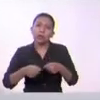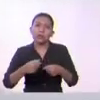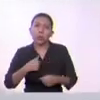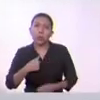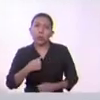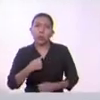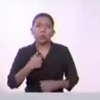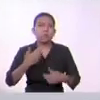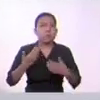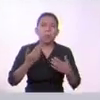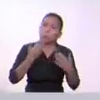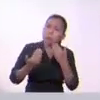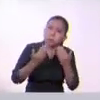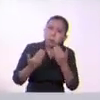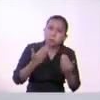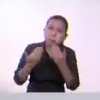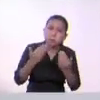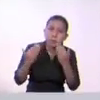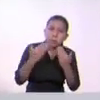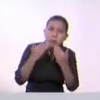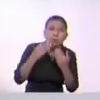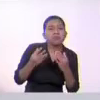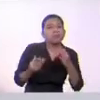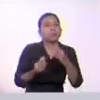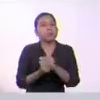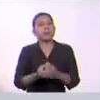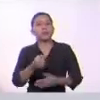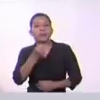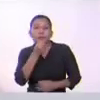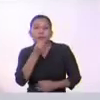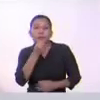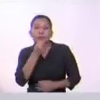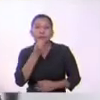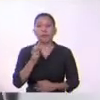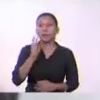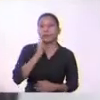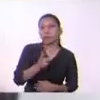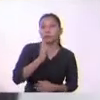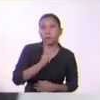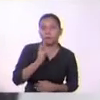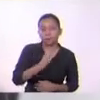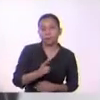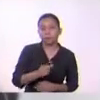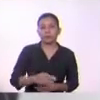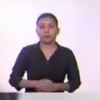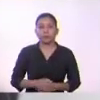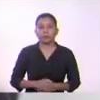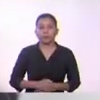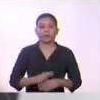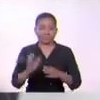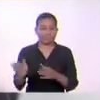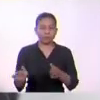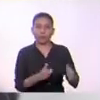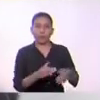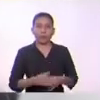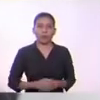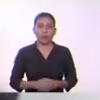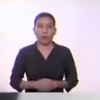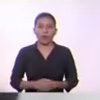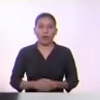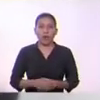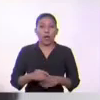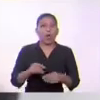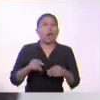dar explicaciones o justificaciones a sus respuestas. En las entrevistas semiestructuradas